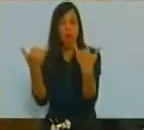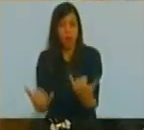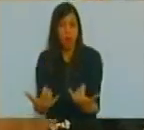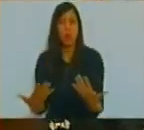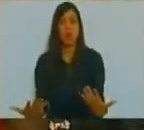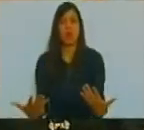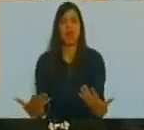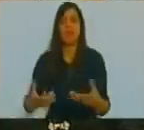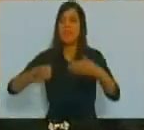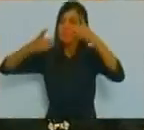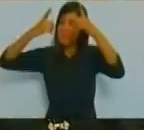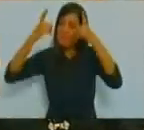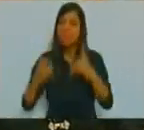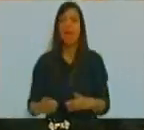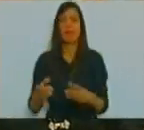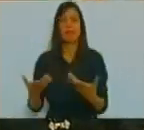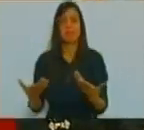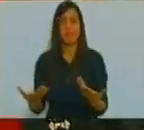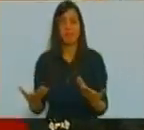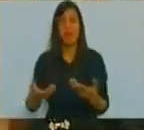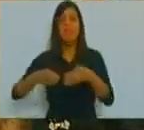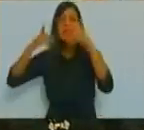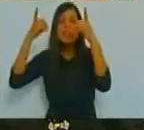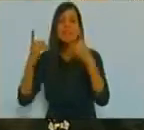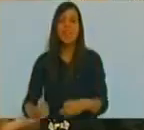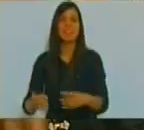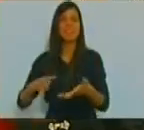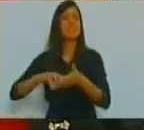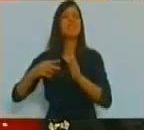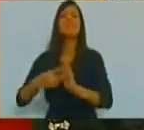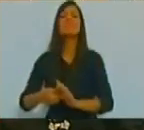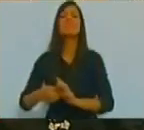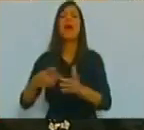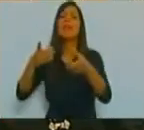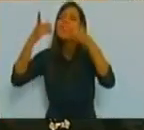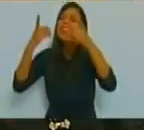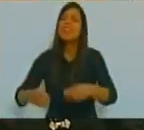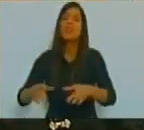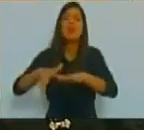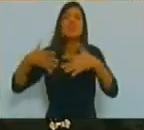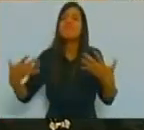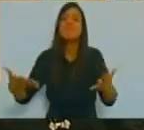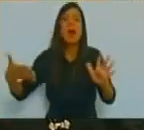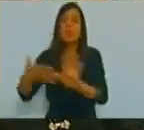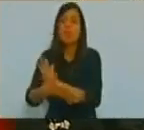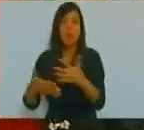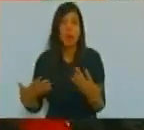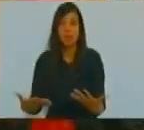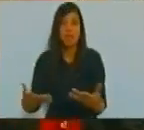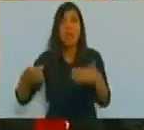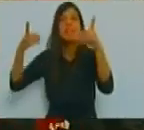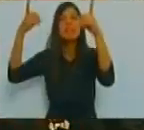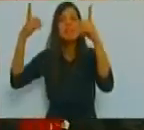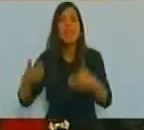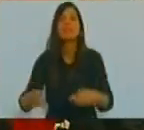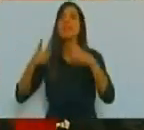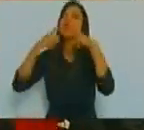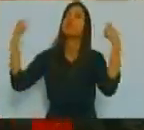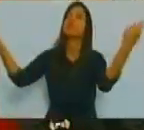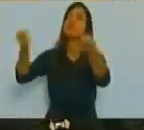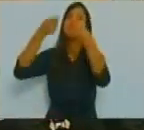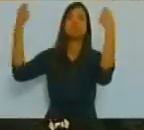una decisión y la decisión soberana de venezuela que se la decimos al mundo